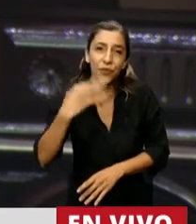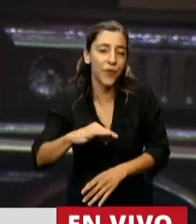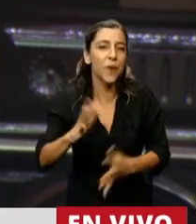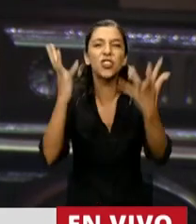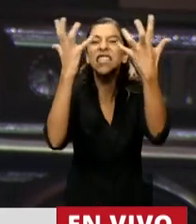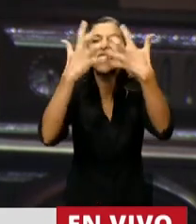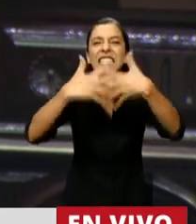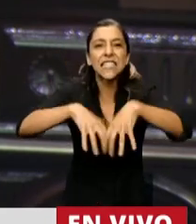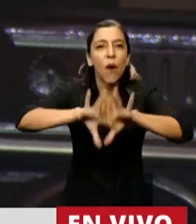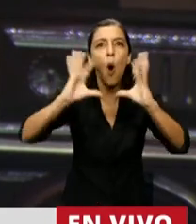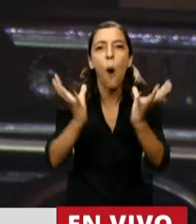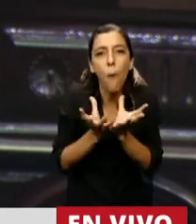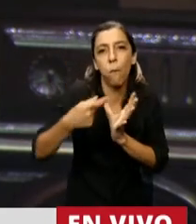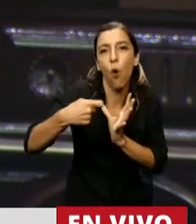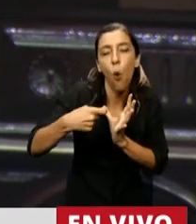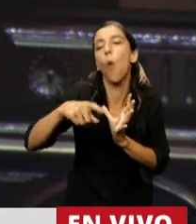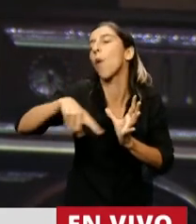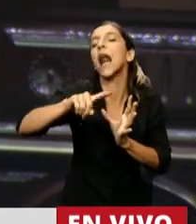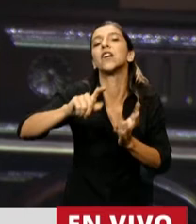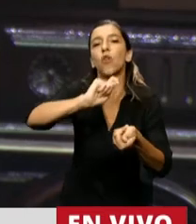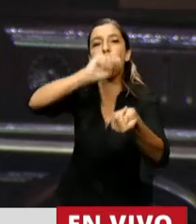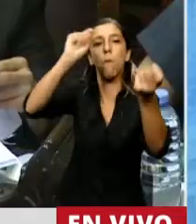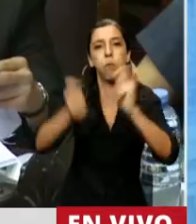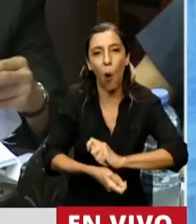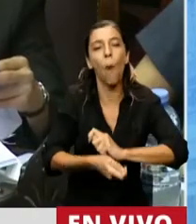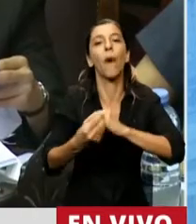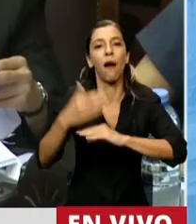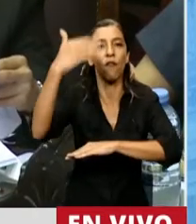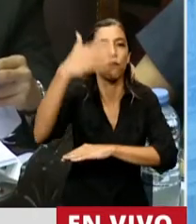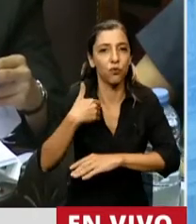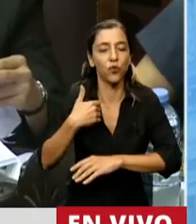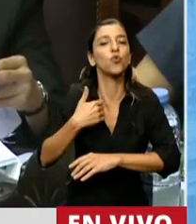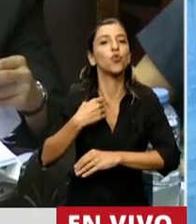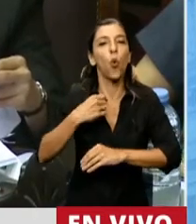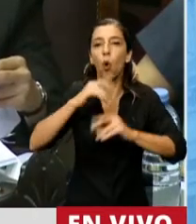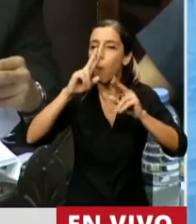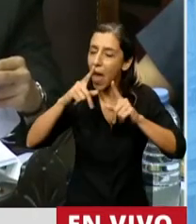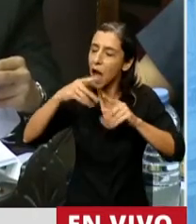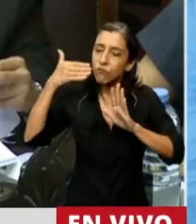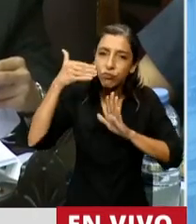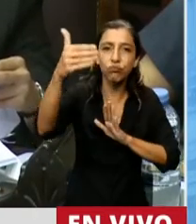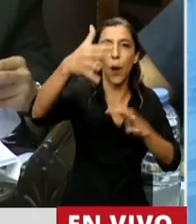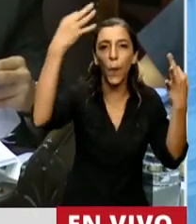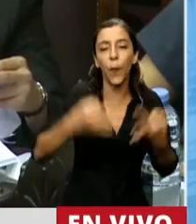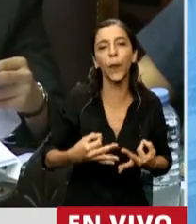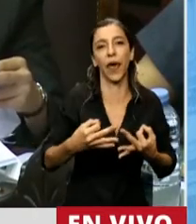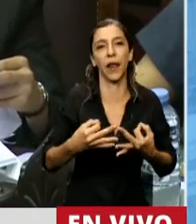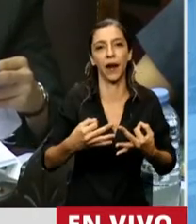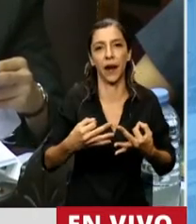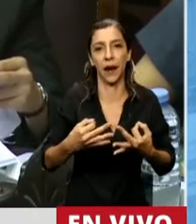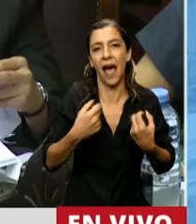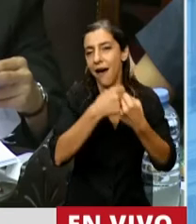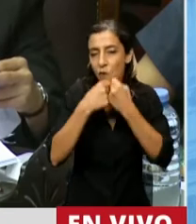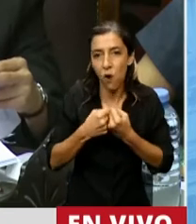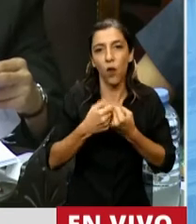del sistema previsional que nos permita tener horizonte. Entonces, basta de relato, hablemos en serio de una vez por todas.